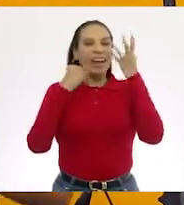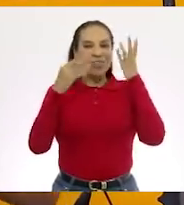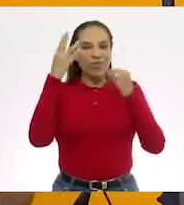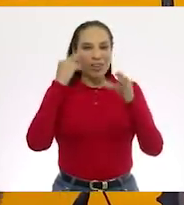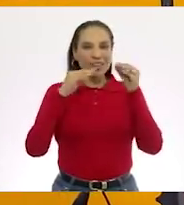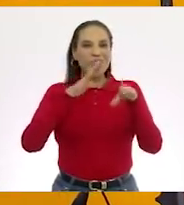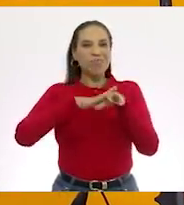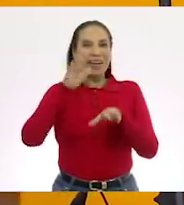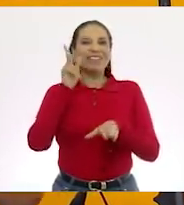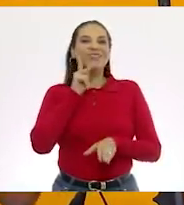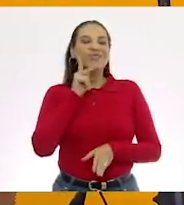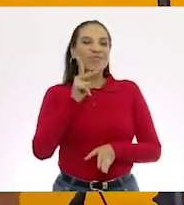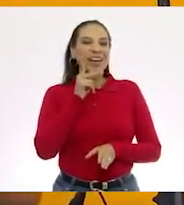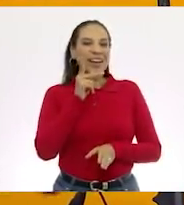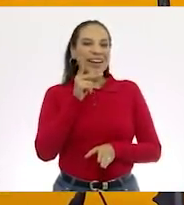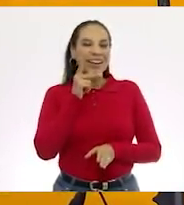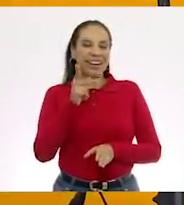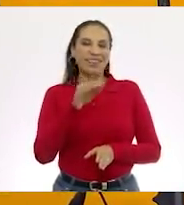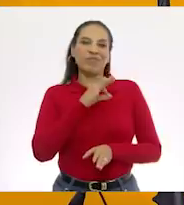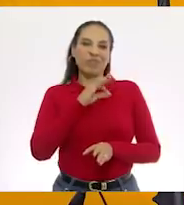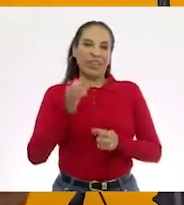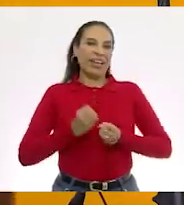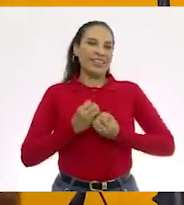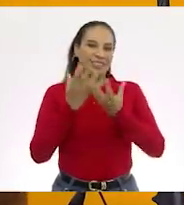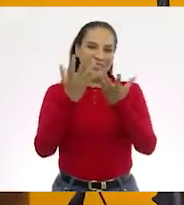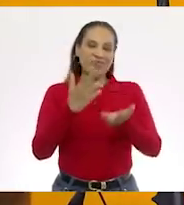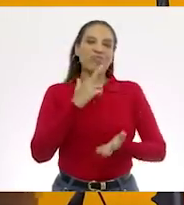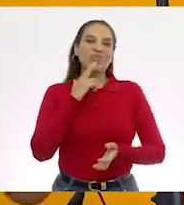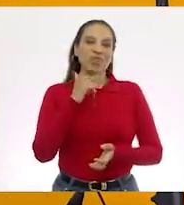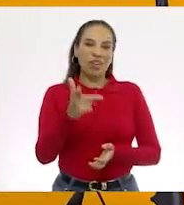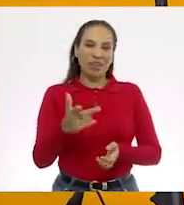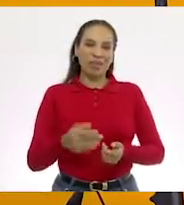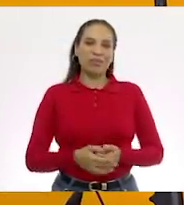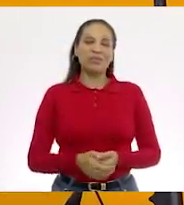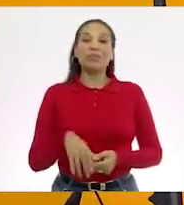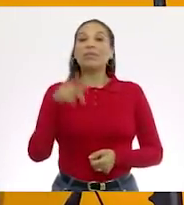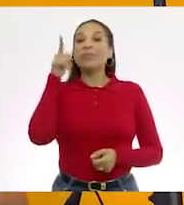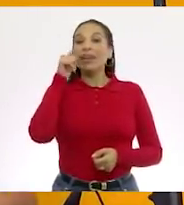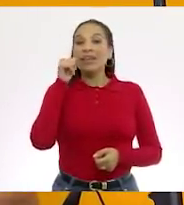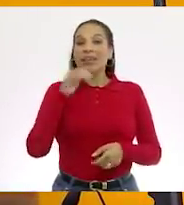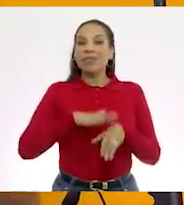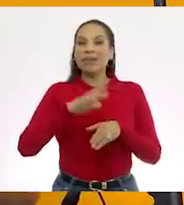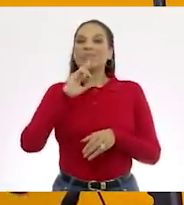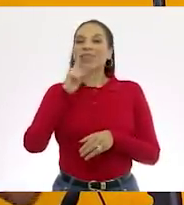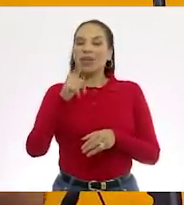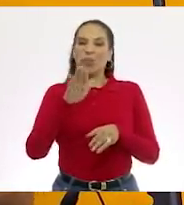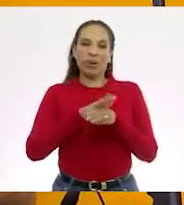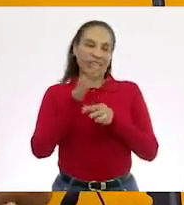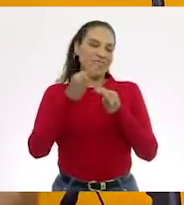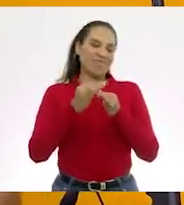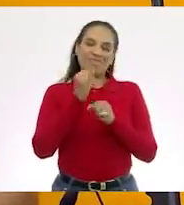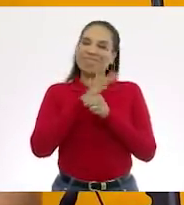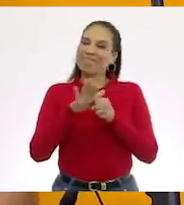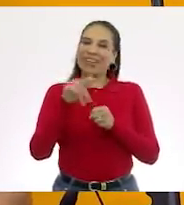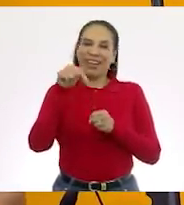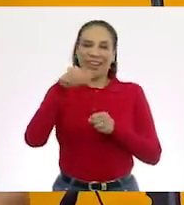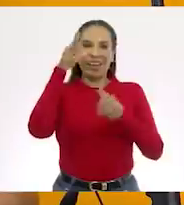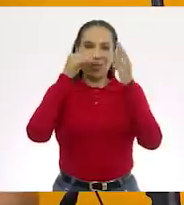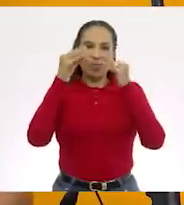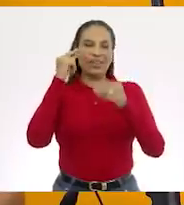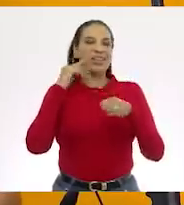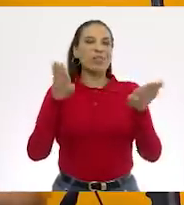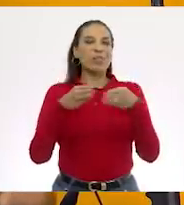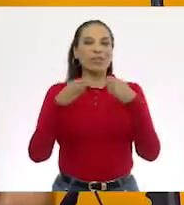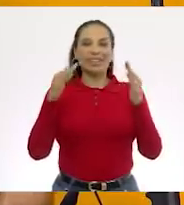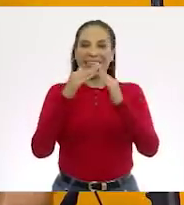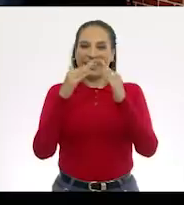aprendiendo más palabras y así poder expresarnos mejor. Mañana más, pero no mejor, porque es imposible aquí en Aprende